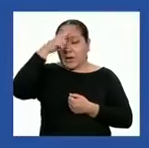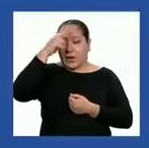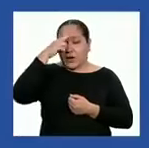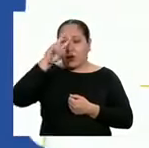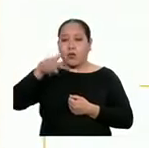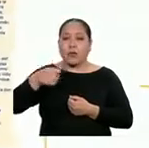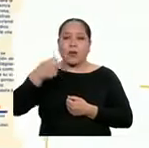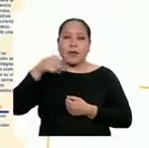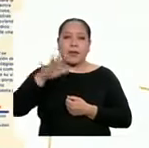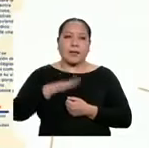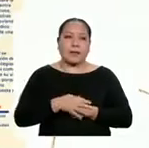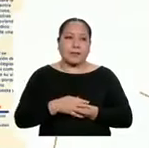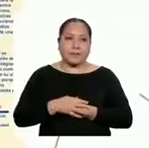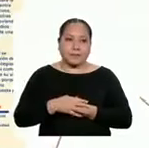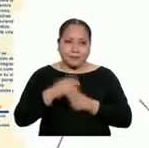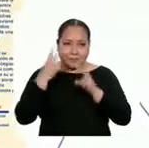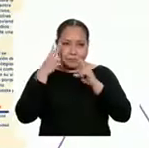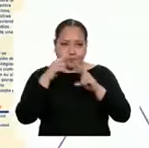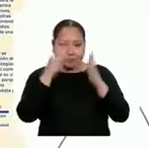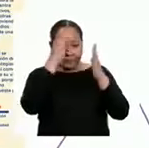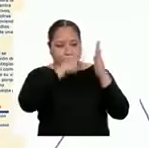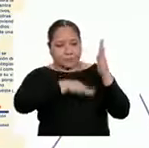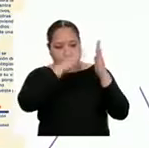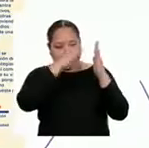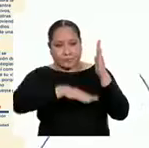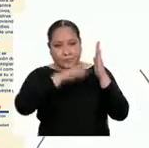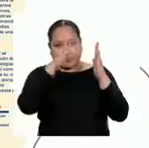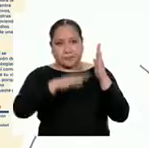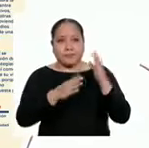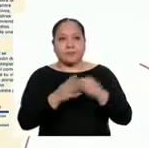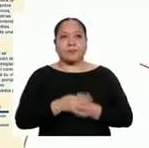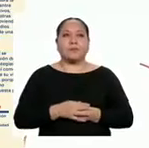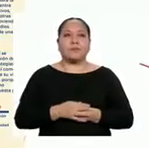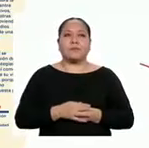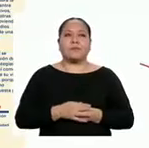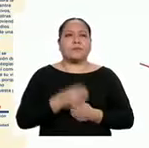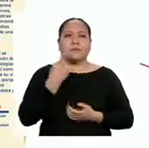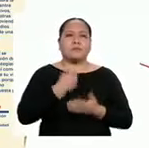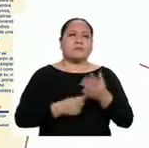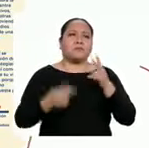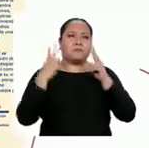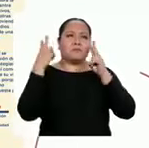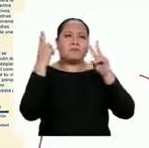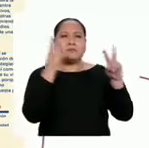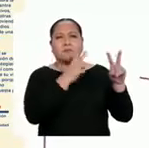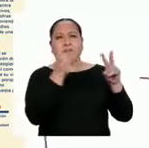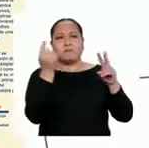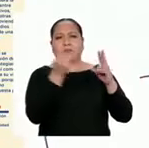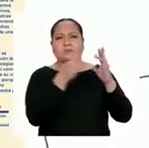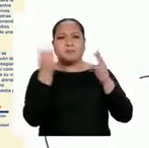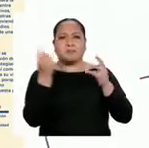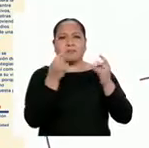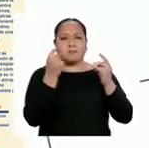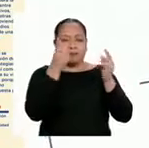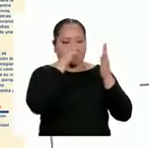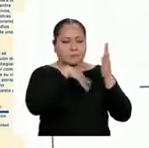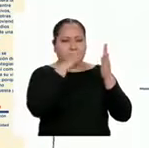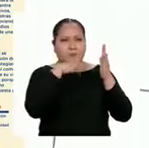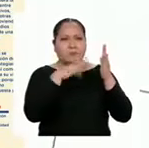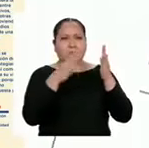2015. Miremos con atención el artículo. ¿Qué podemos identificar